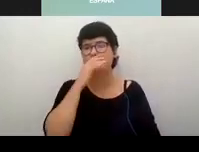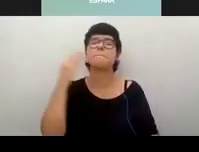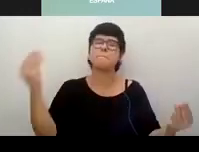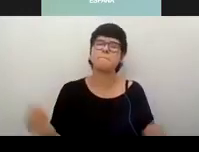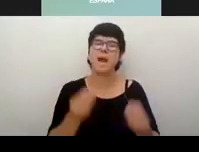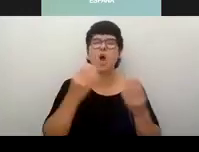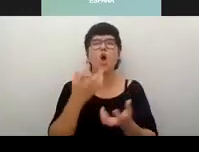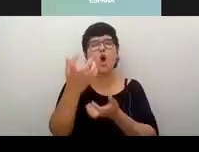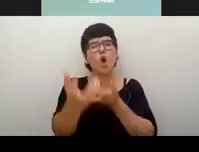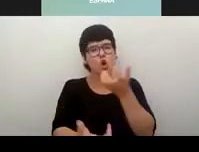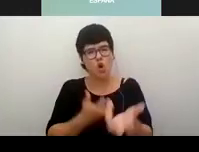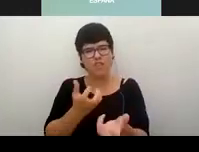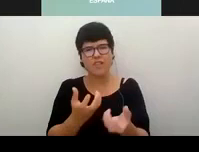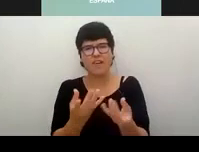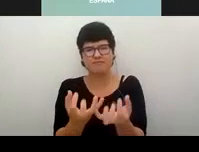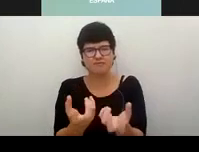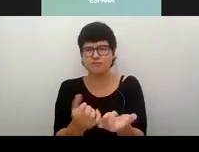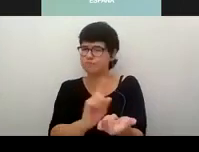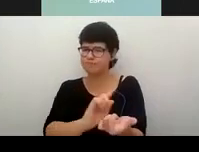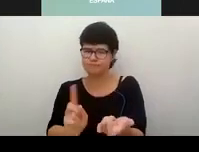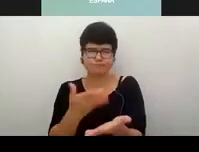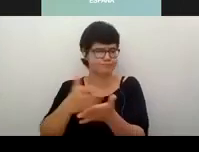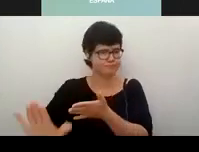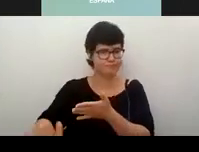frita también deberíamos desestimarla, manzana,